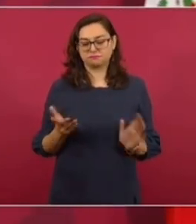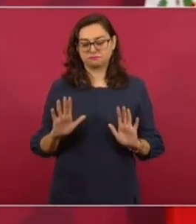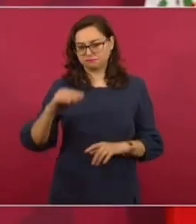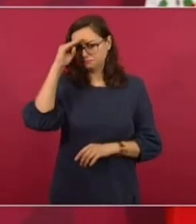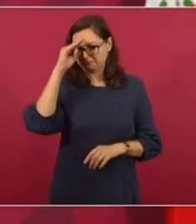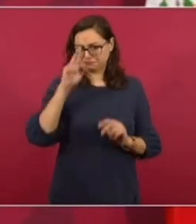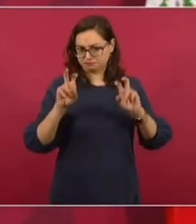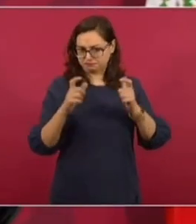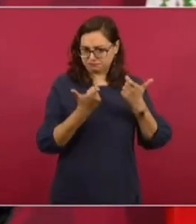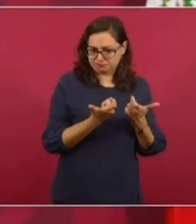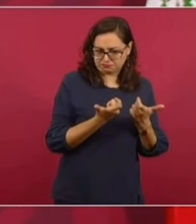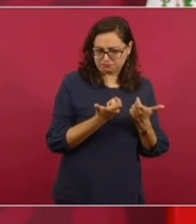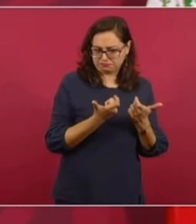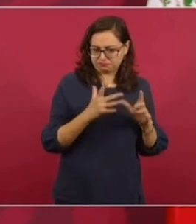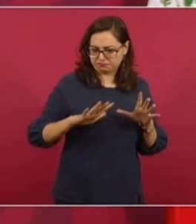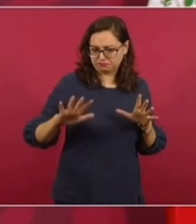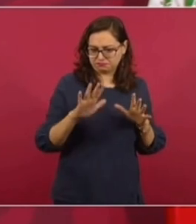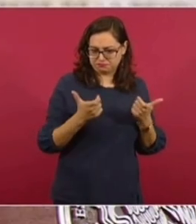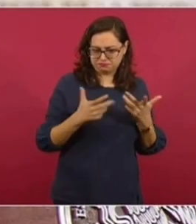económicos, sociales,